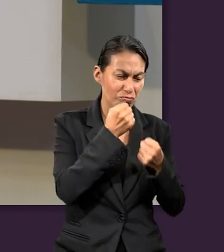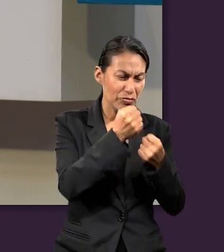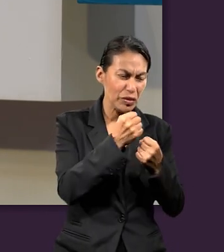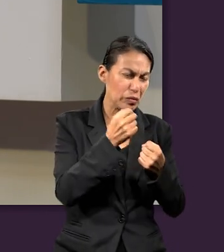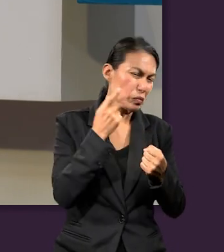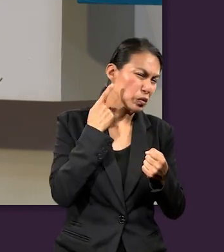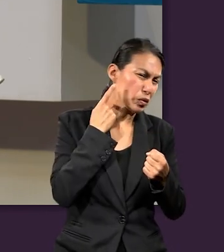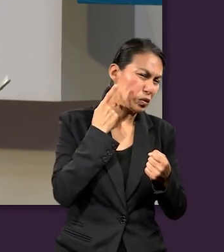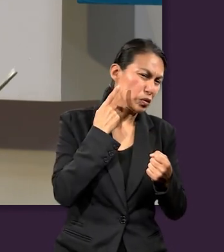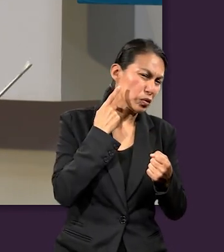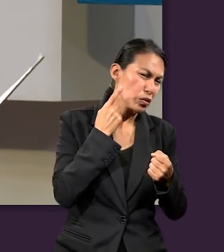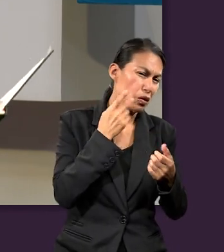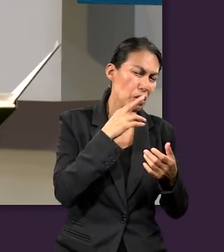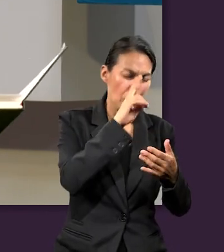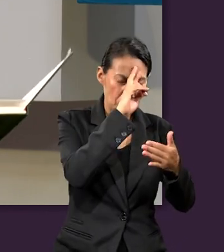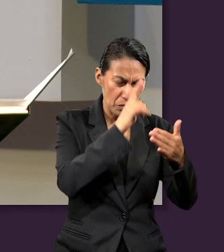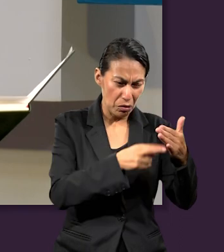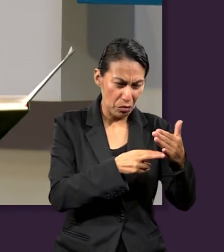poder religioso